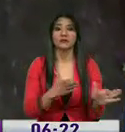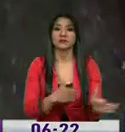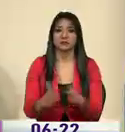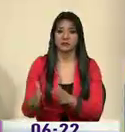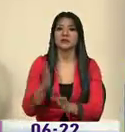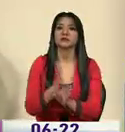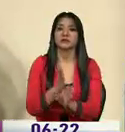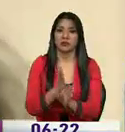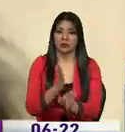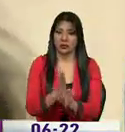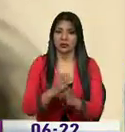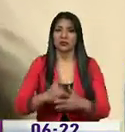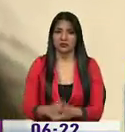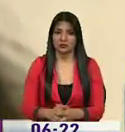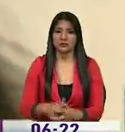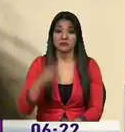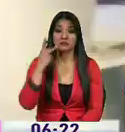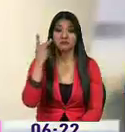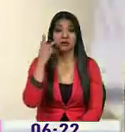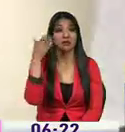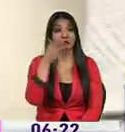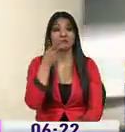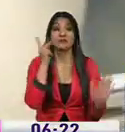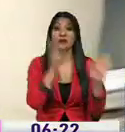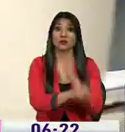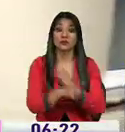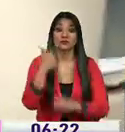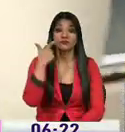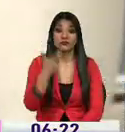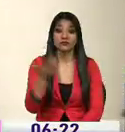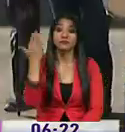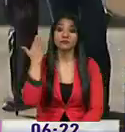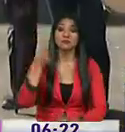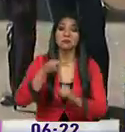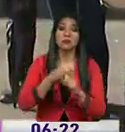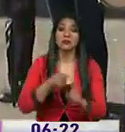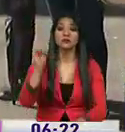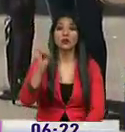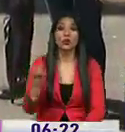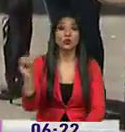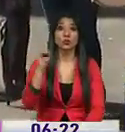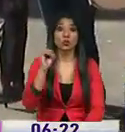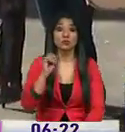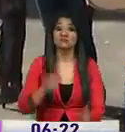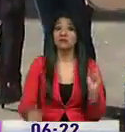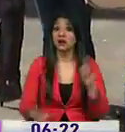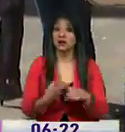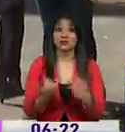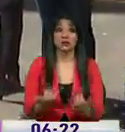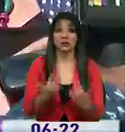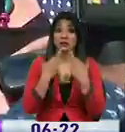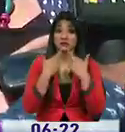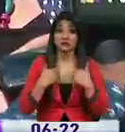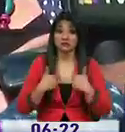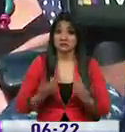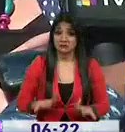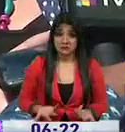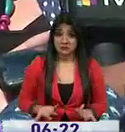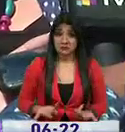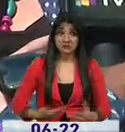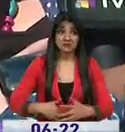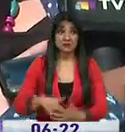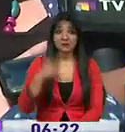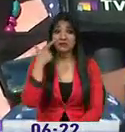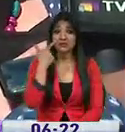psicológico. Los padres pusieron la denuncia en fiscalía el pasado mes de octubre, pero dicen que la justicia no responde. La fiscalía no